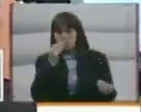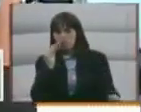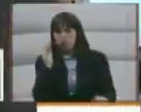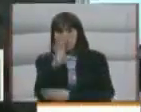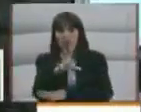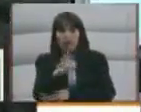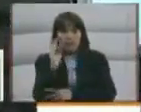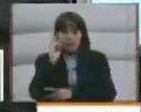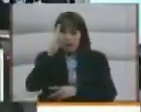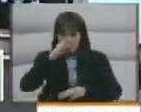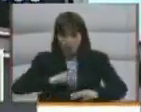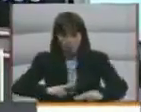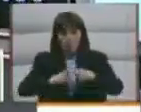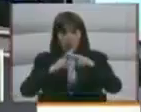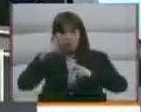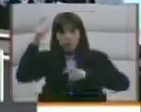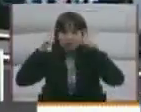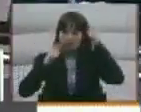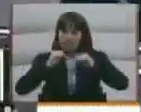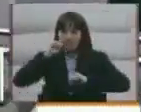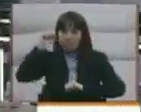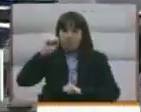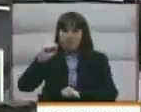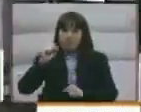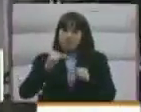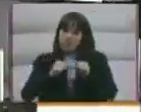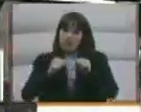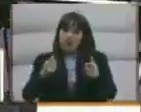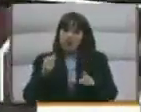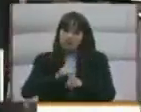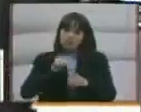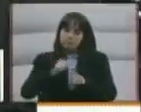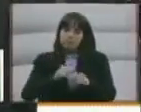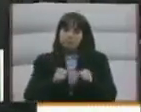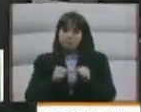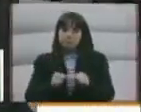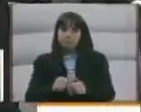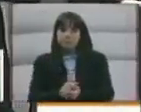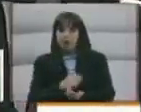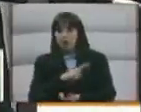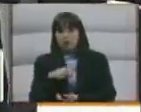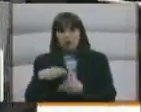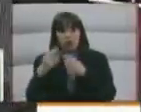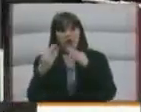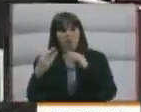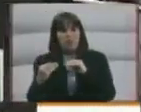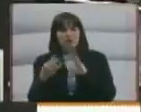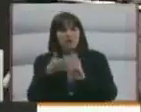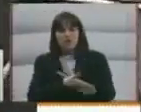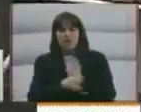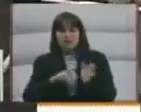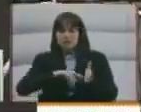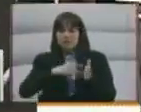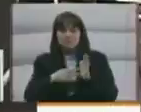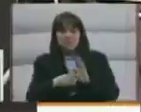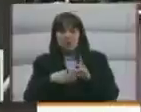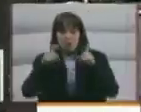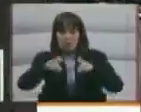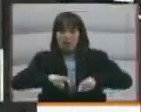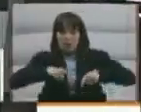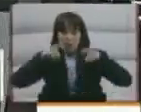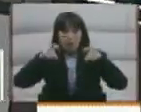admirar. Chávez vive. Chávez vive y la lucha sigue. Seguimos hablando nosotros de los campesinos. Hay un trabajo de TV